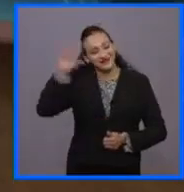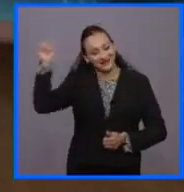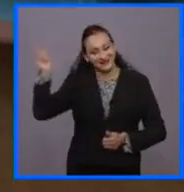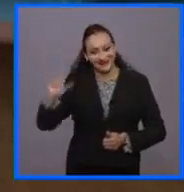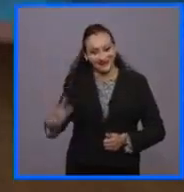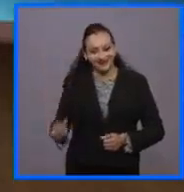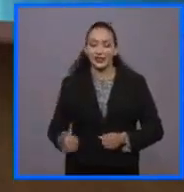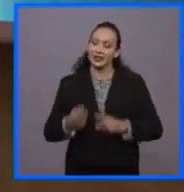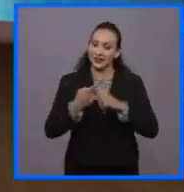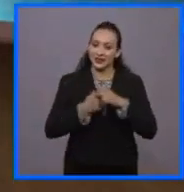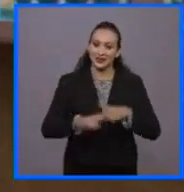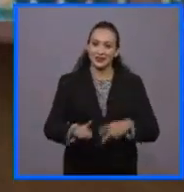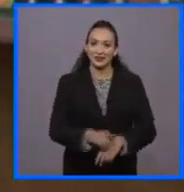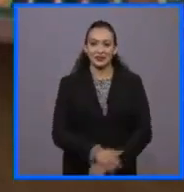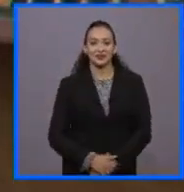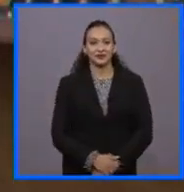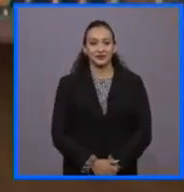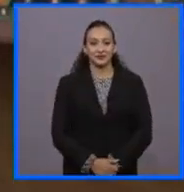Y es así como iniciamos.